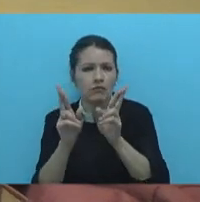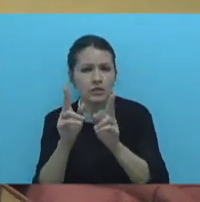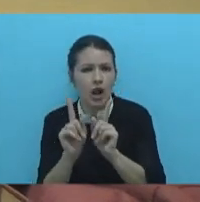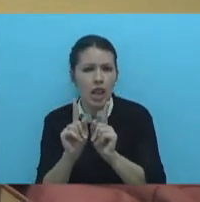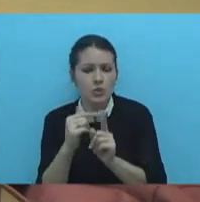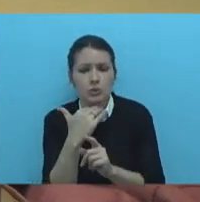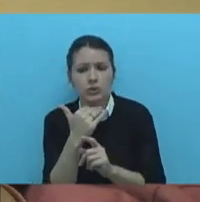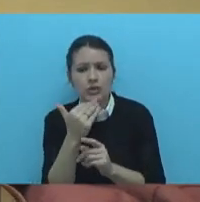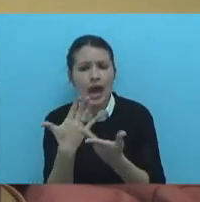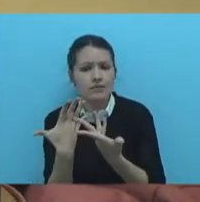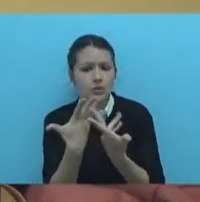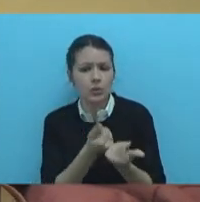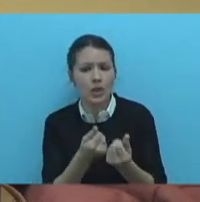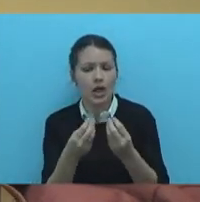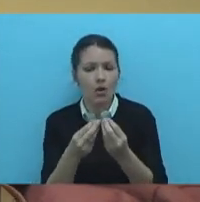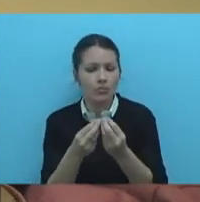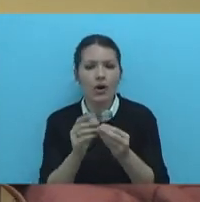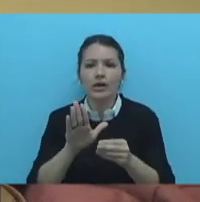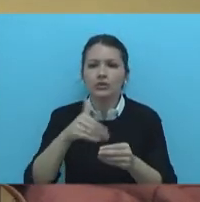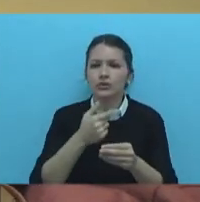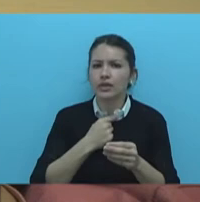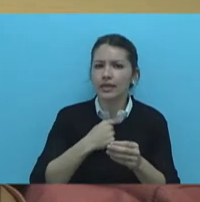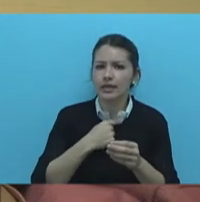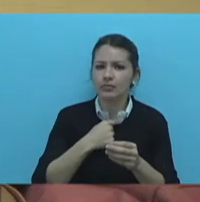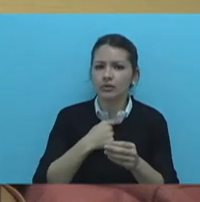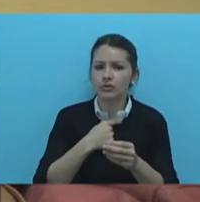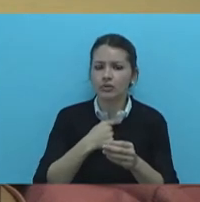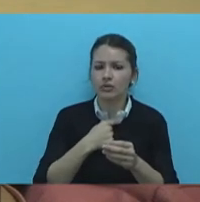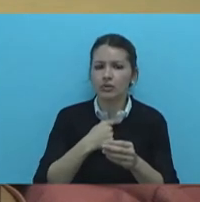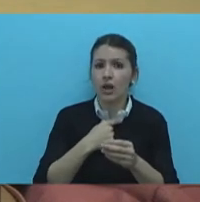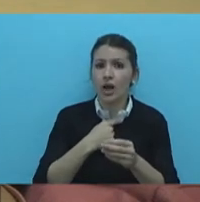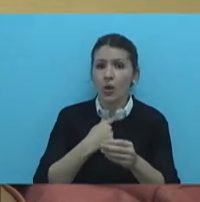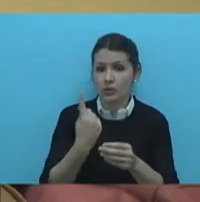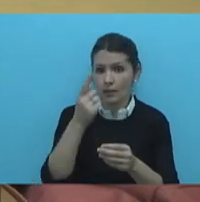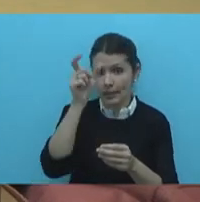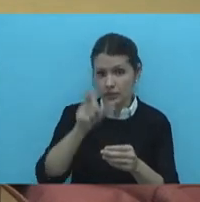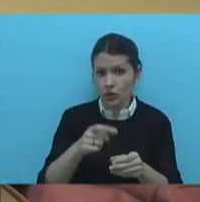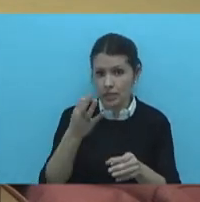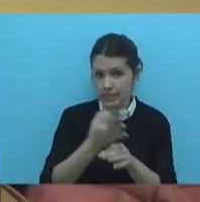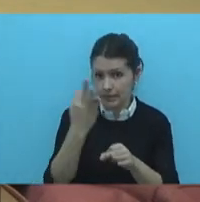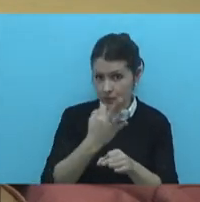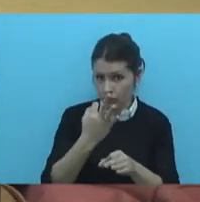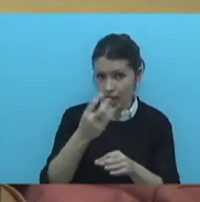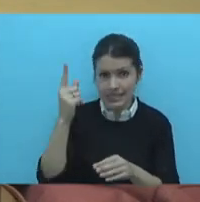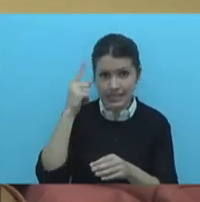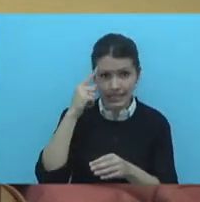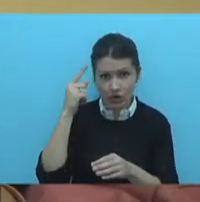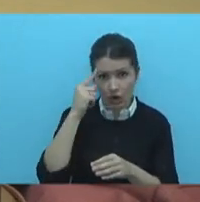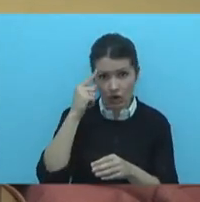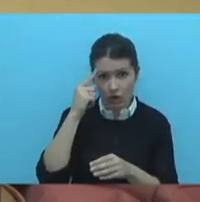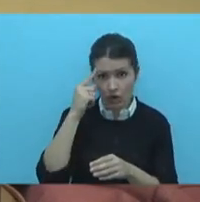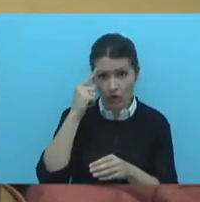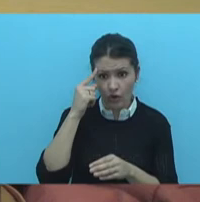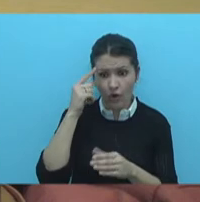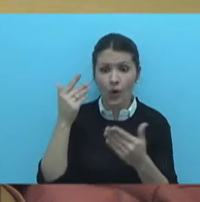este acompañamiento emocional es que a las facultades de psicologías nos